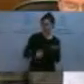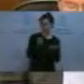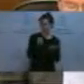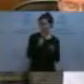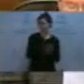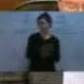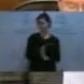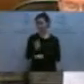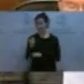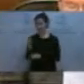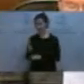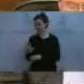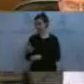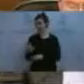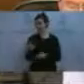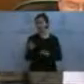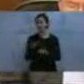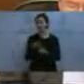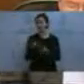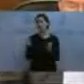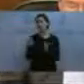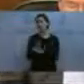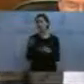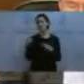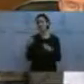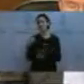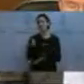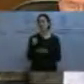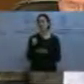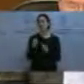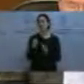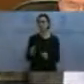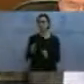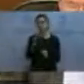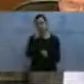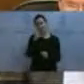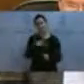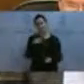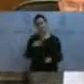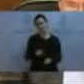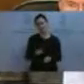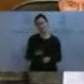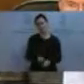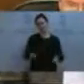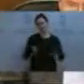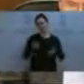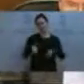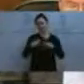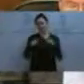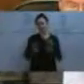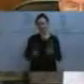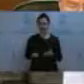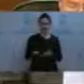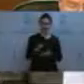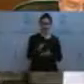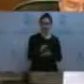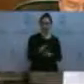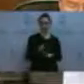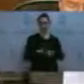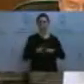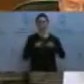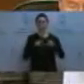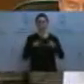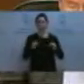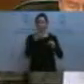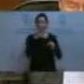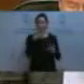a la Tesorería de la Seguridad Social de esa auditoría para ver si se puede hacer la reversión. El Principado, claro que tiene